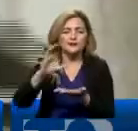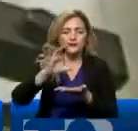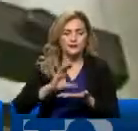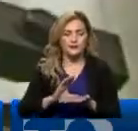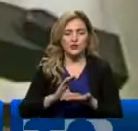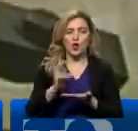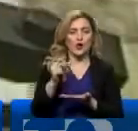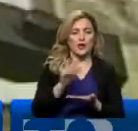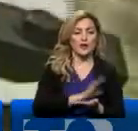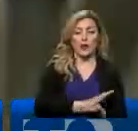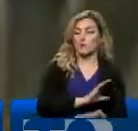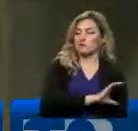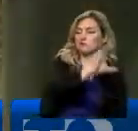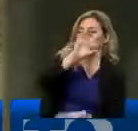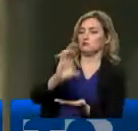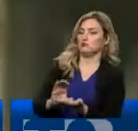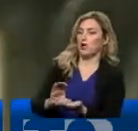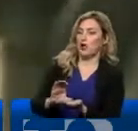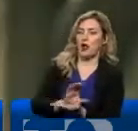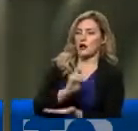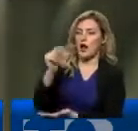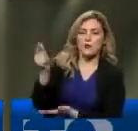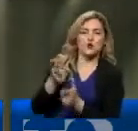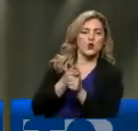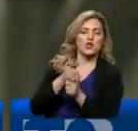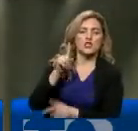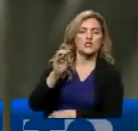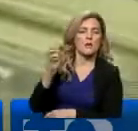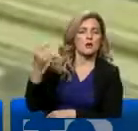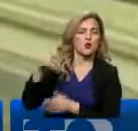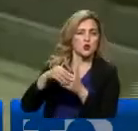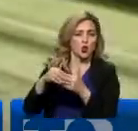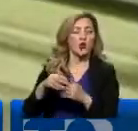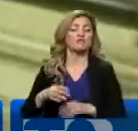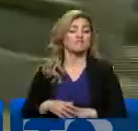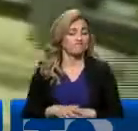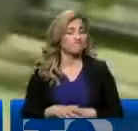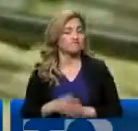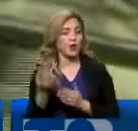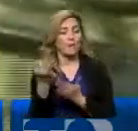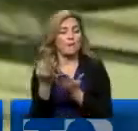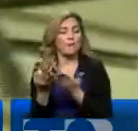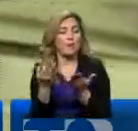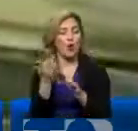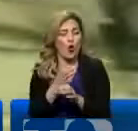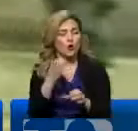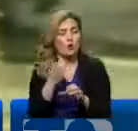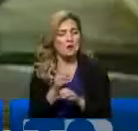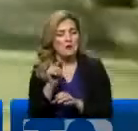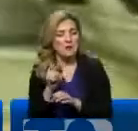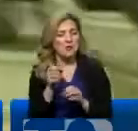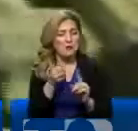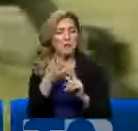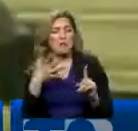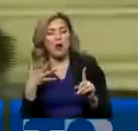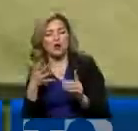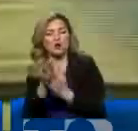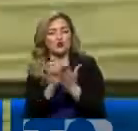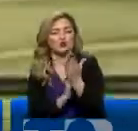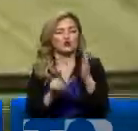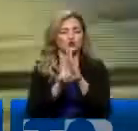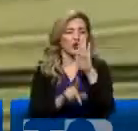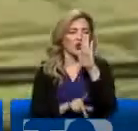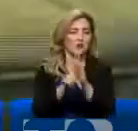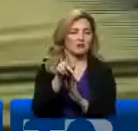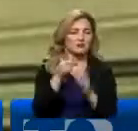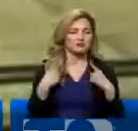forma urgente al Central con 100 millones de dólares. En la proforma no se contabilizan los impactos que tendrá el proyecto de ley de crecimiento económico